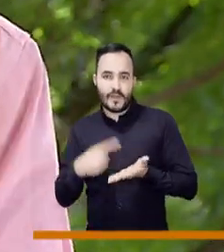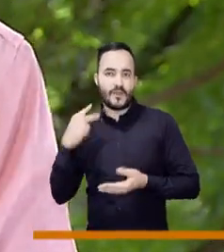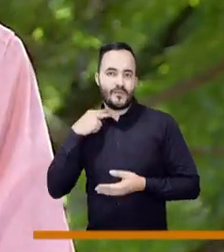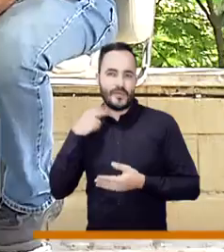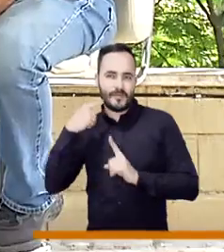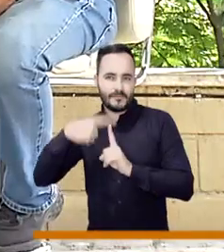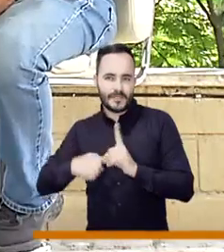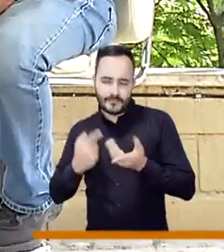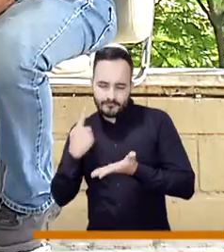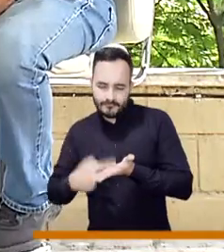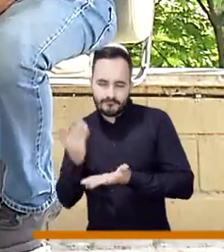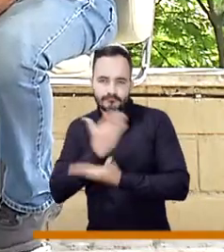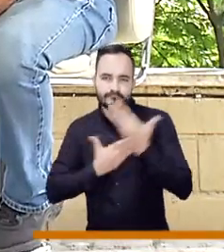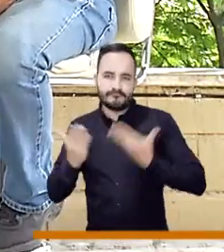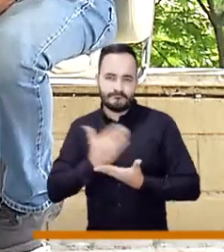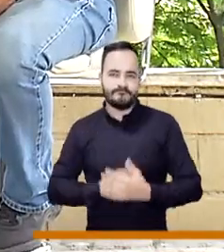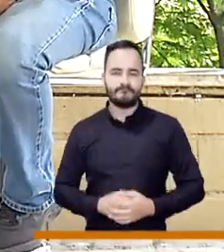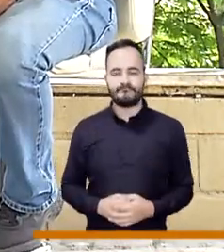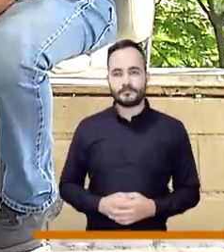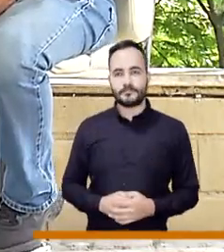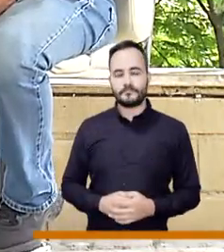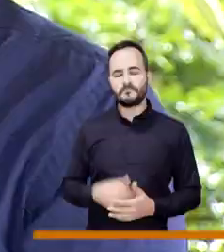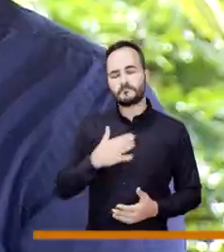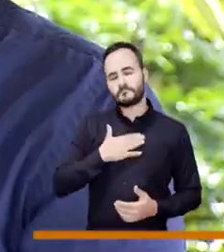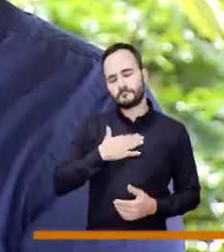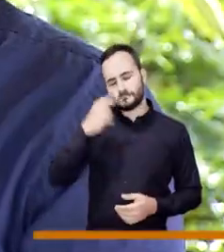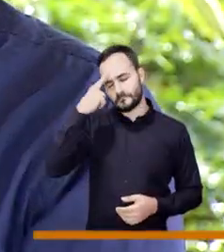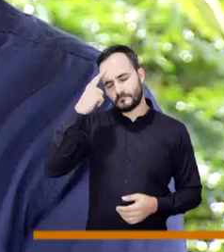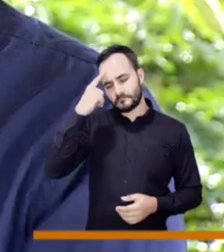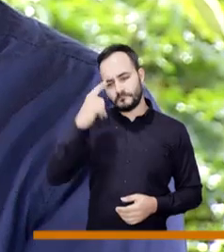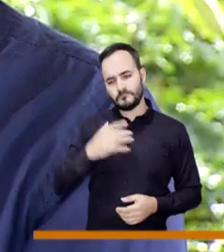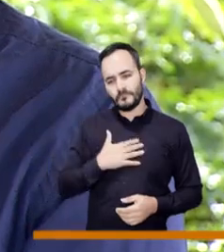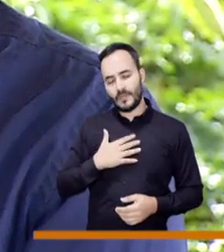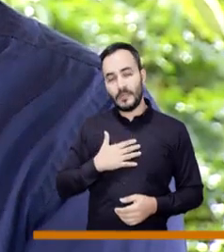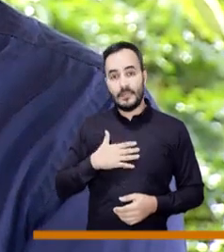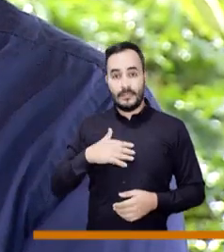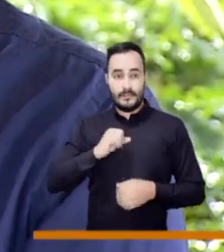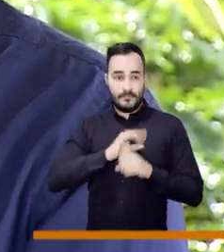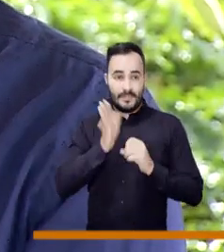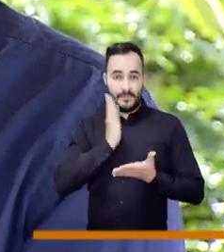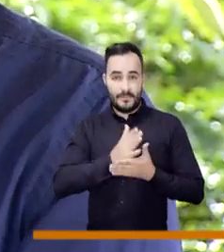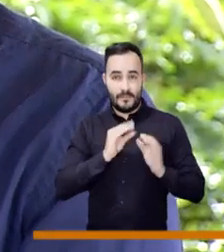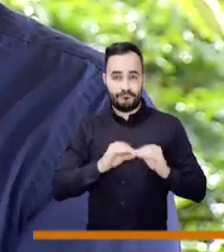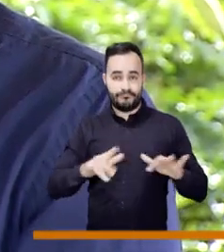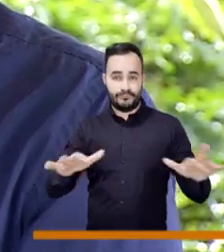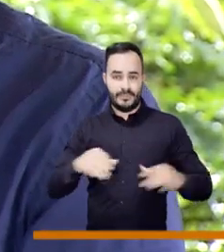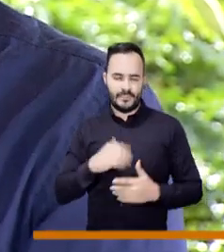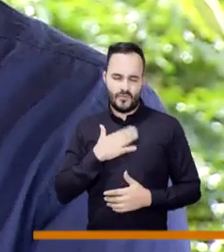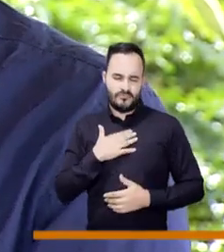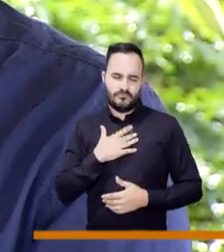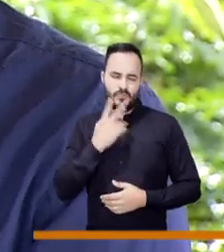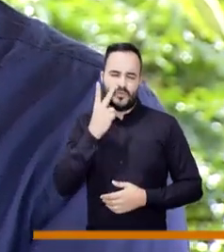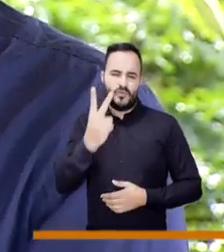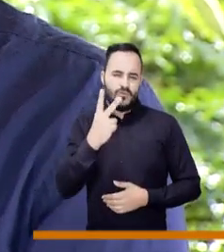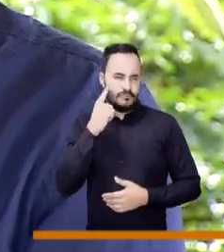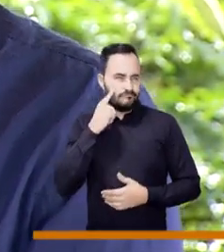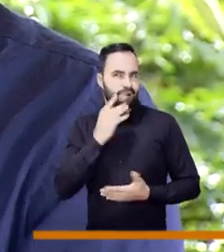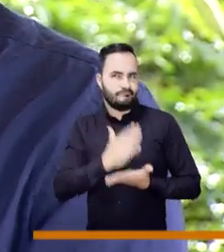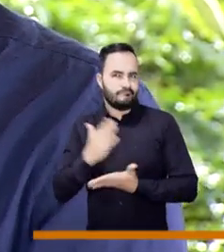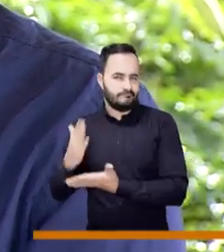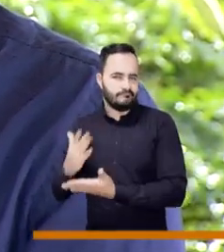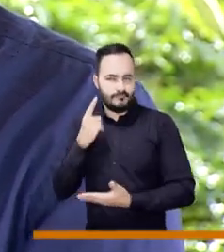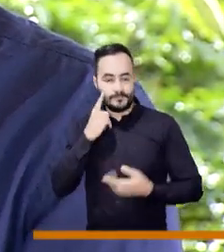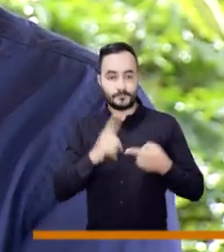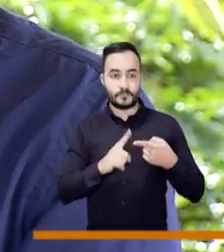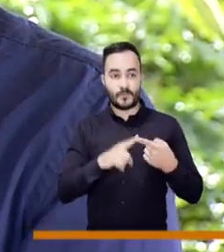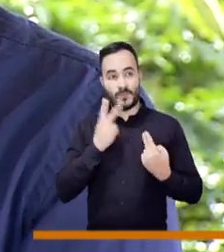noviembre. Doctor Luis Bernardo, a mí me parece que la ciudad después de la pandemia, voy a poner 2 o 3 casos, la ciudad después de este